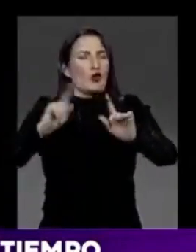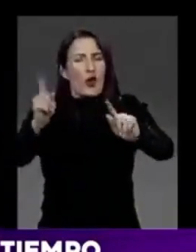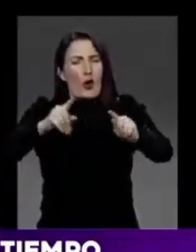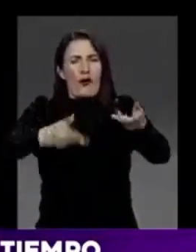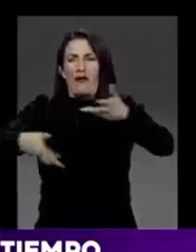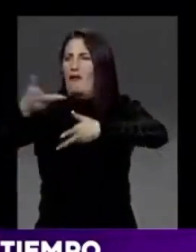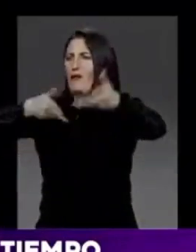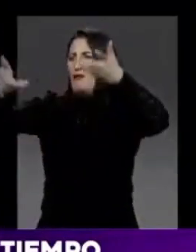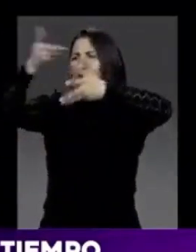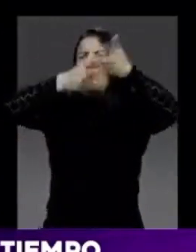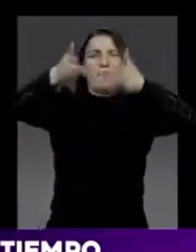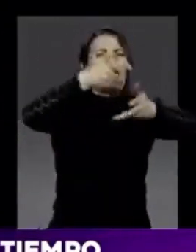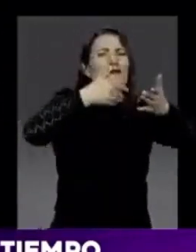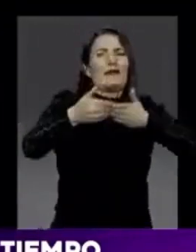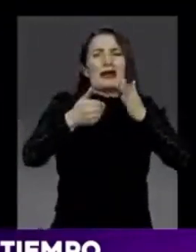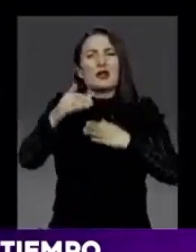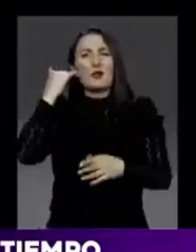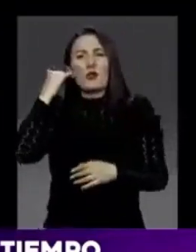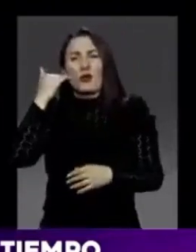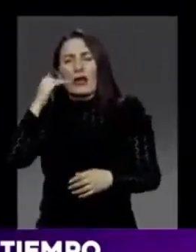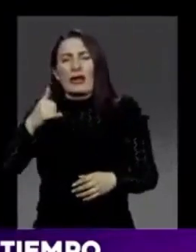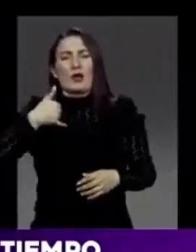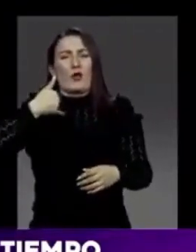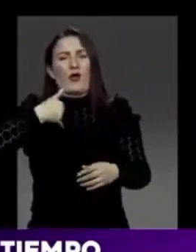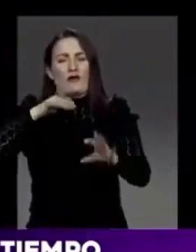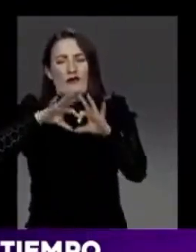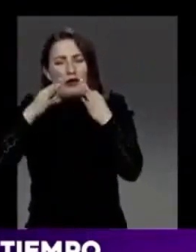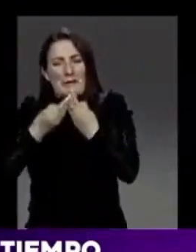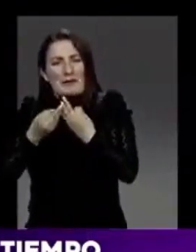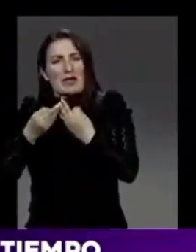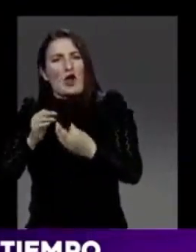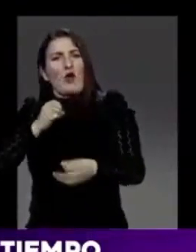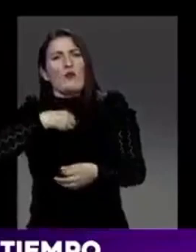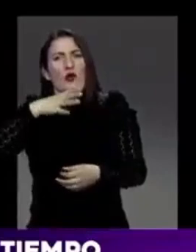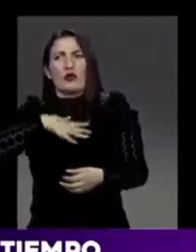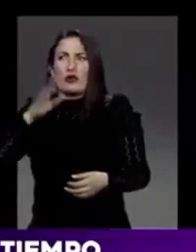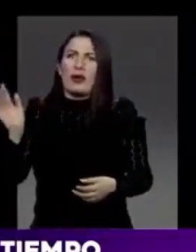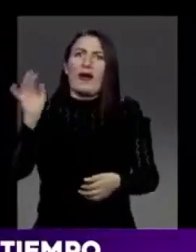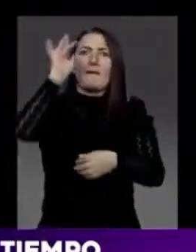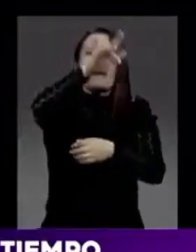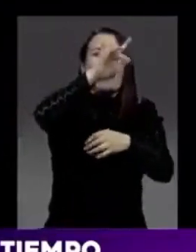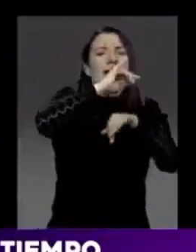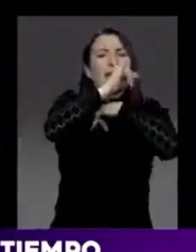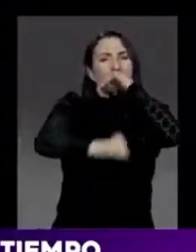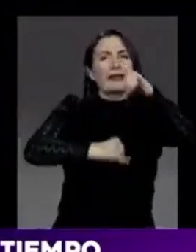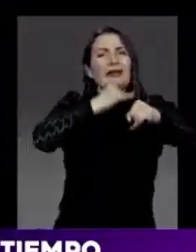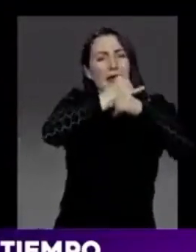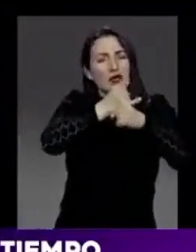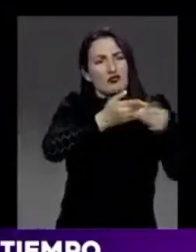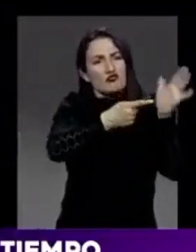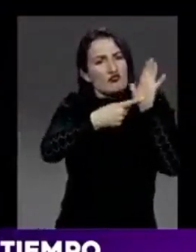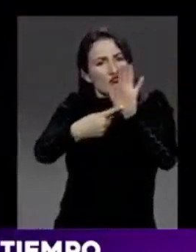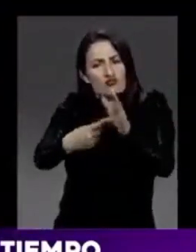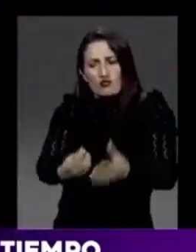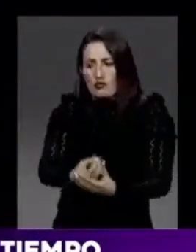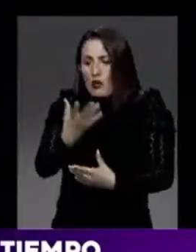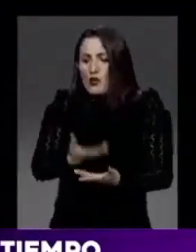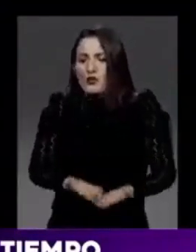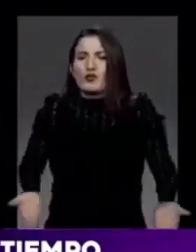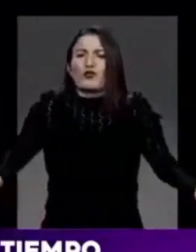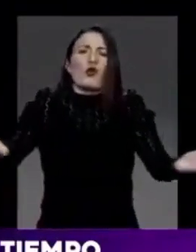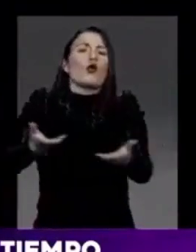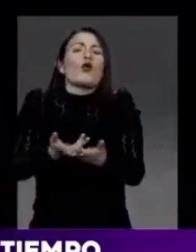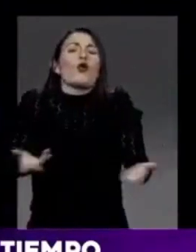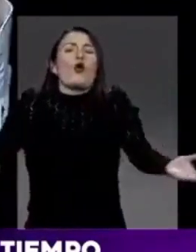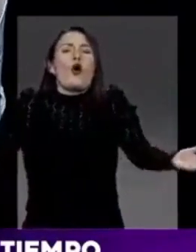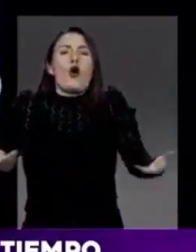facilitemos que nuestros jóvenes nuestras mujeres las familias plante aeroport esas ferias internacionales de mostrar los productos agrícolas agroindustriales